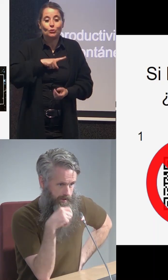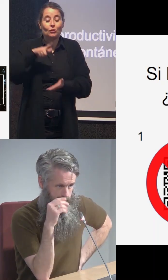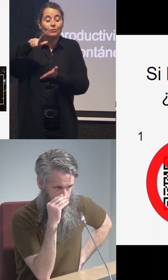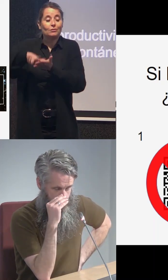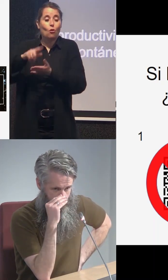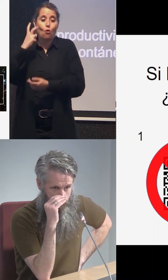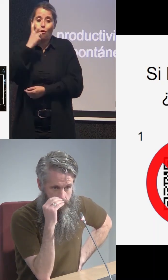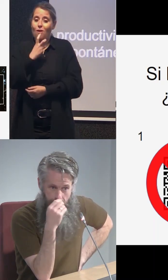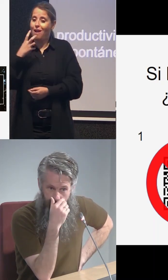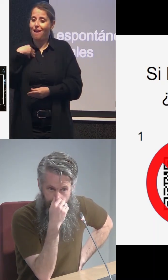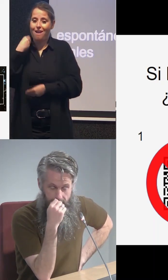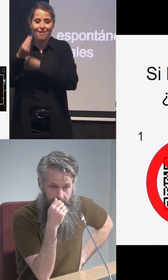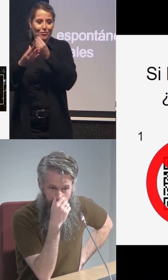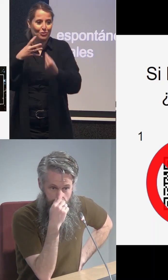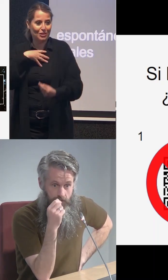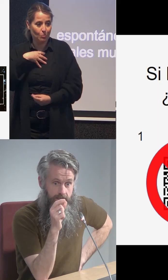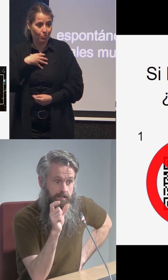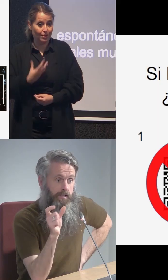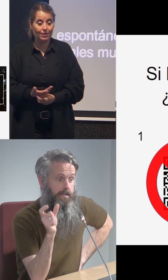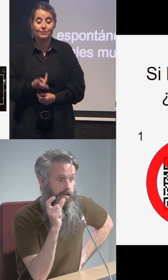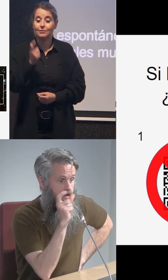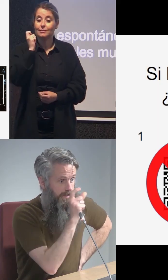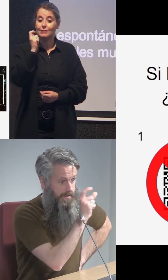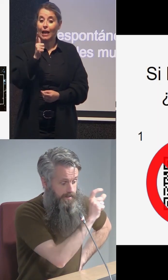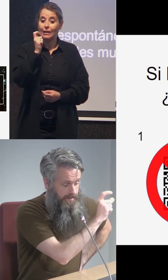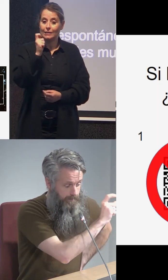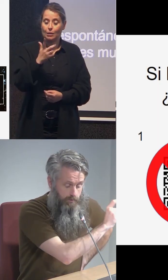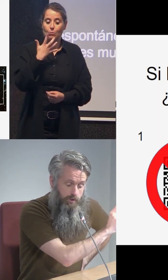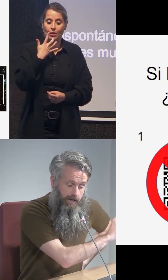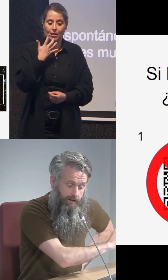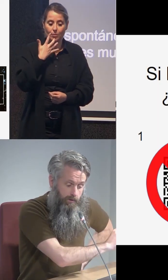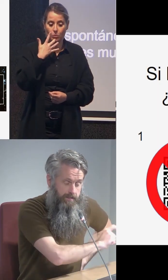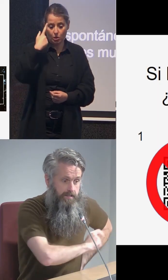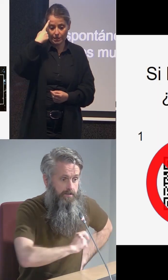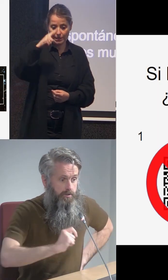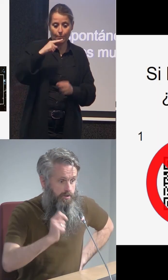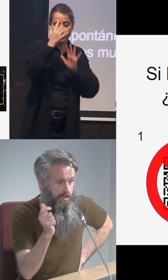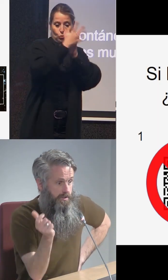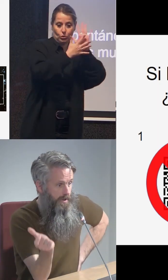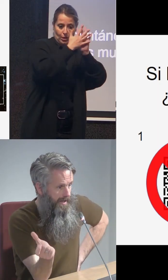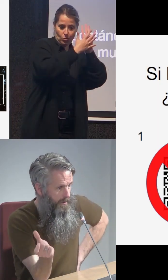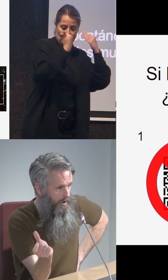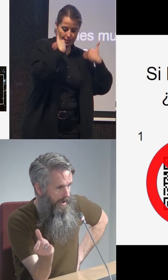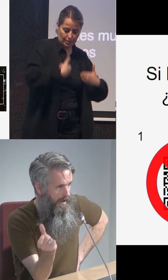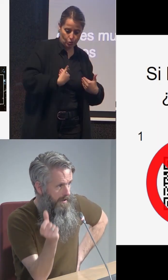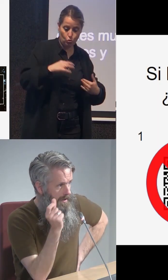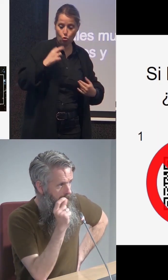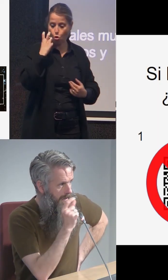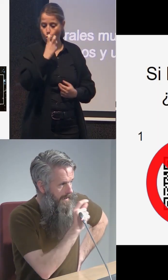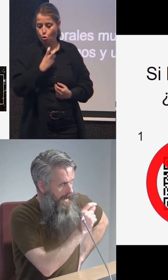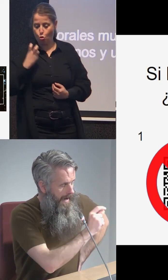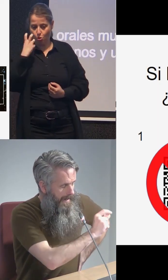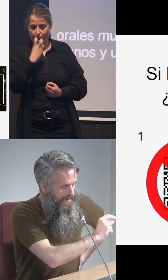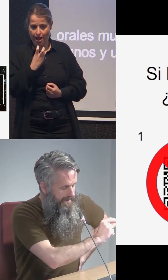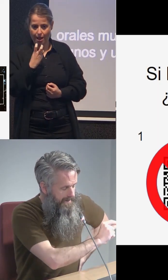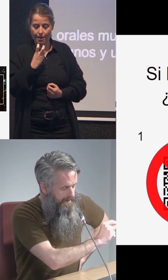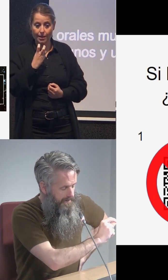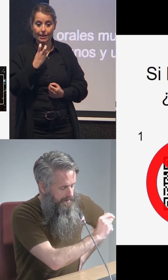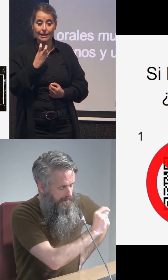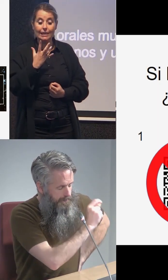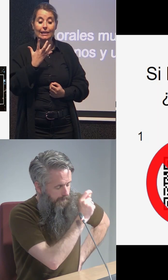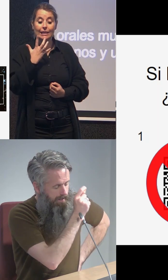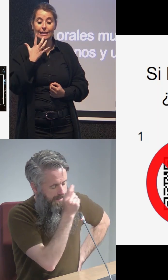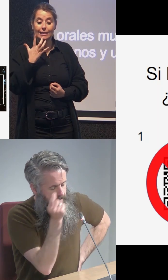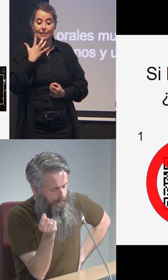lenguas orales. Muchas veces las personas que sabemos una lengua de signos y una lengua oral, al